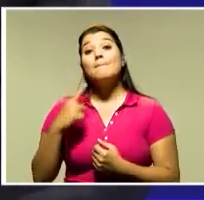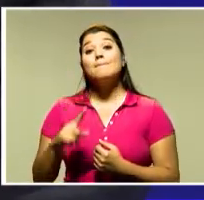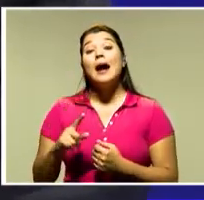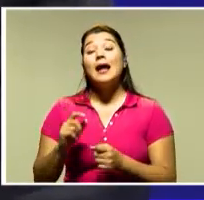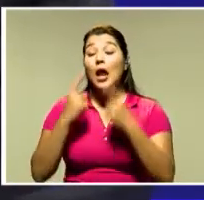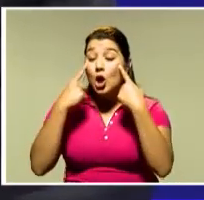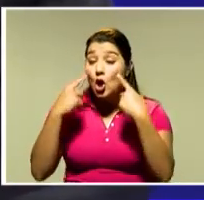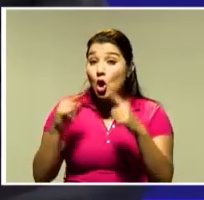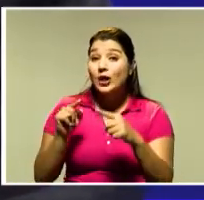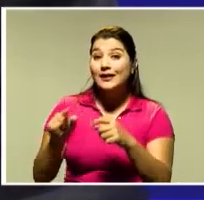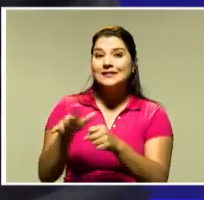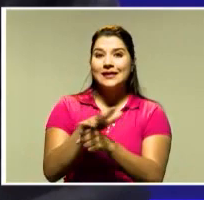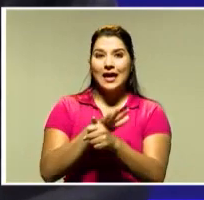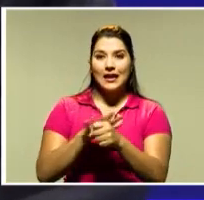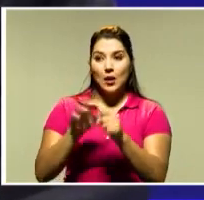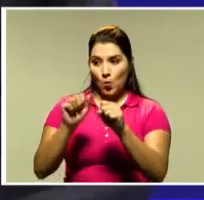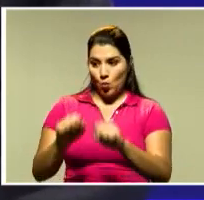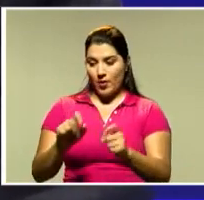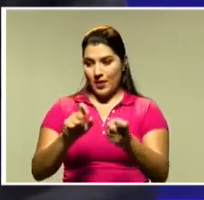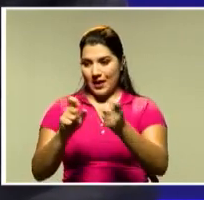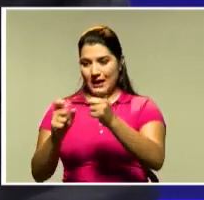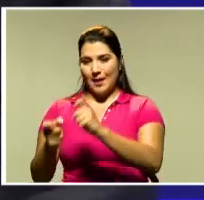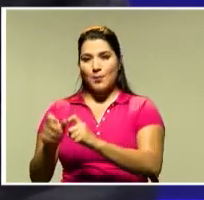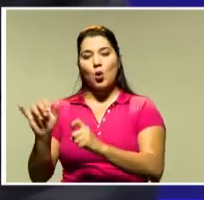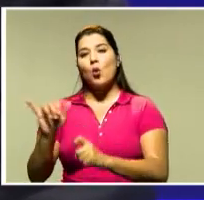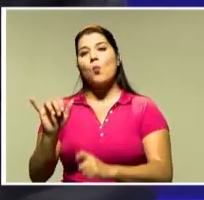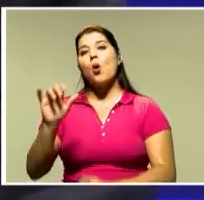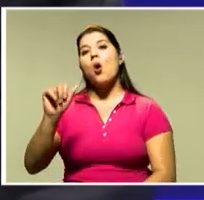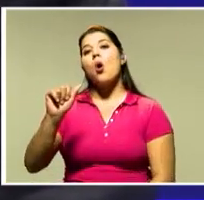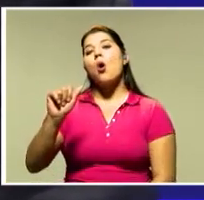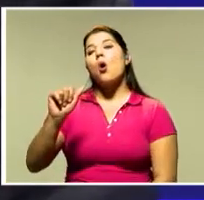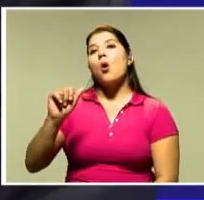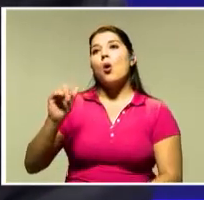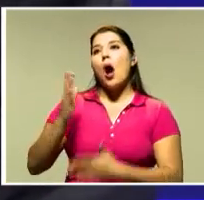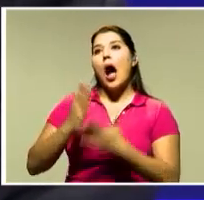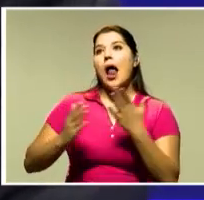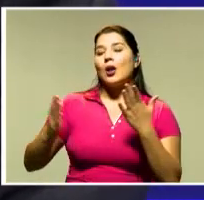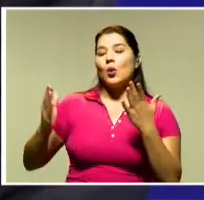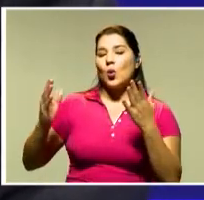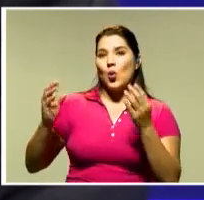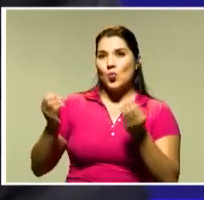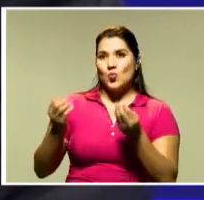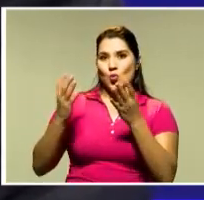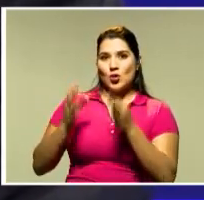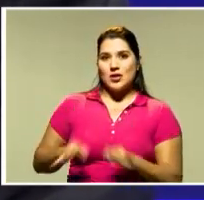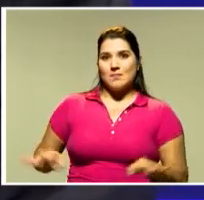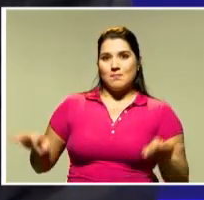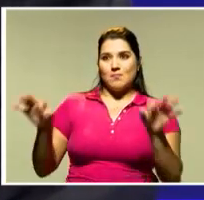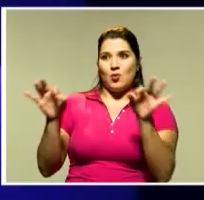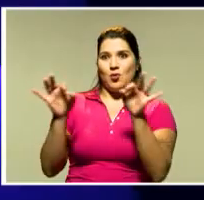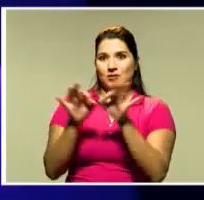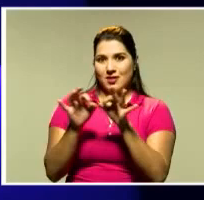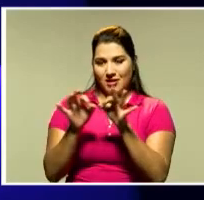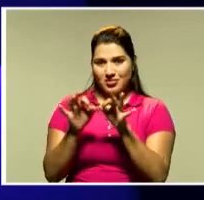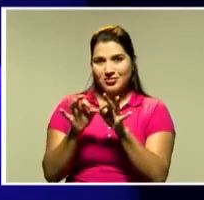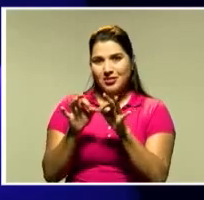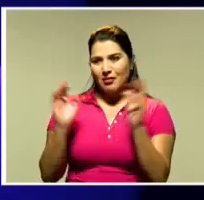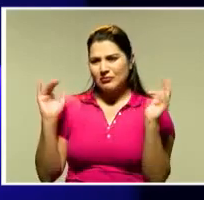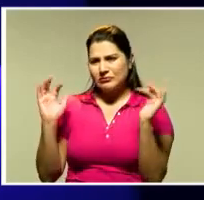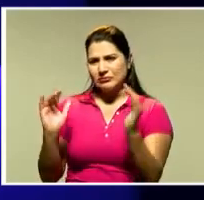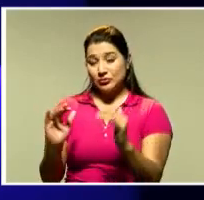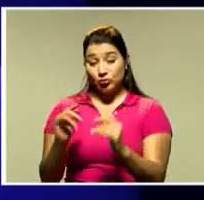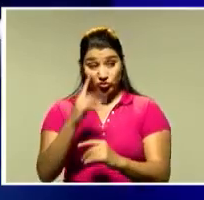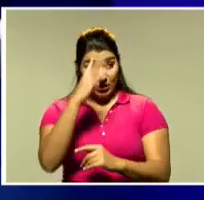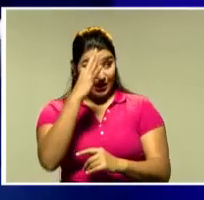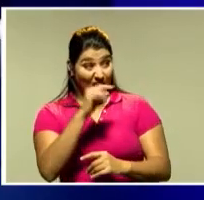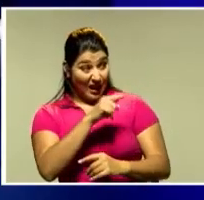isla se convierta en lo que podríamos llamar el Alcatraz, que es en Estados Unidos para Punta Arenas. ¿Usted cree que eso podría llevar